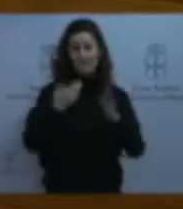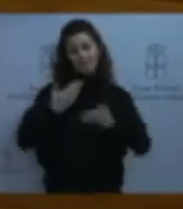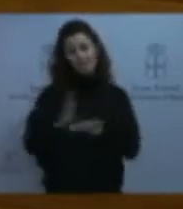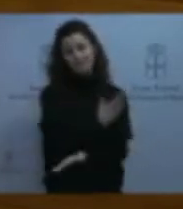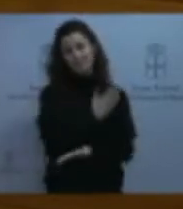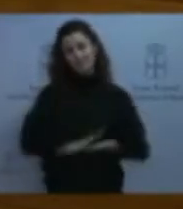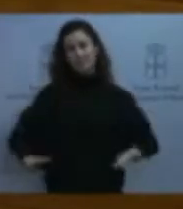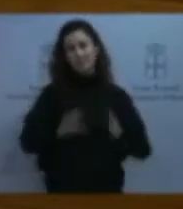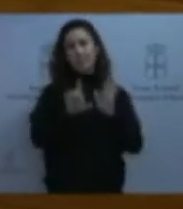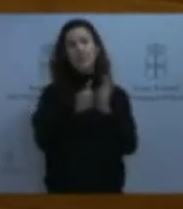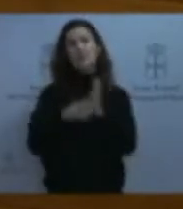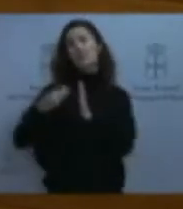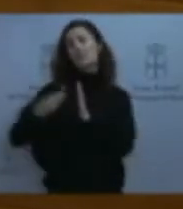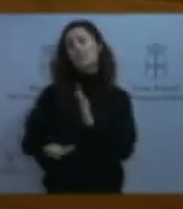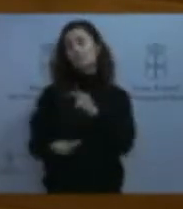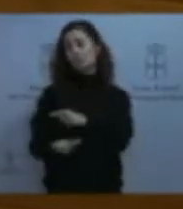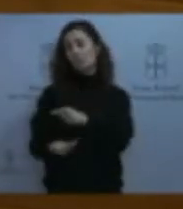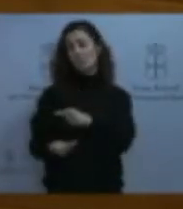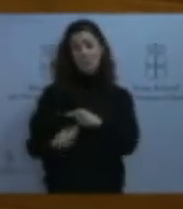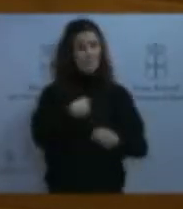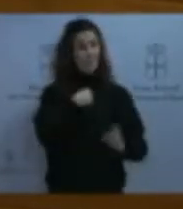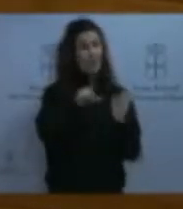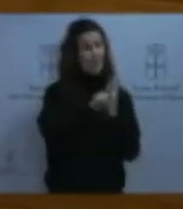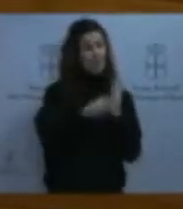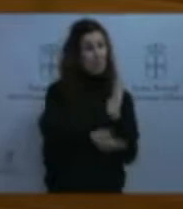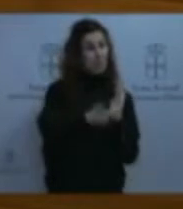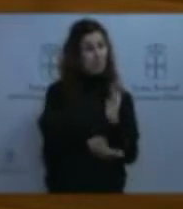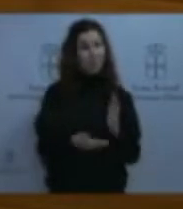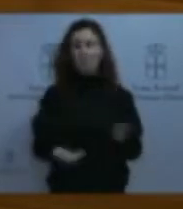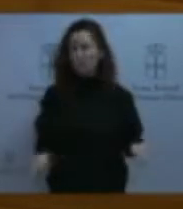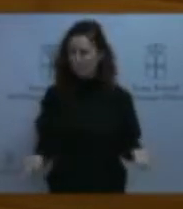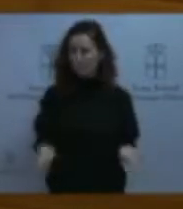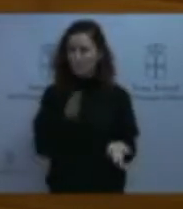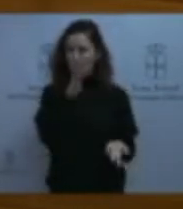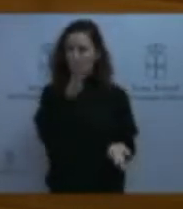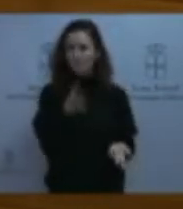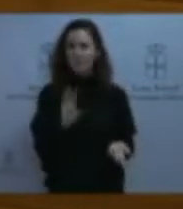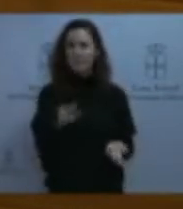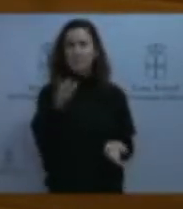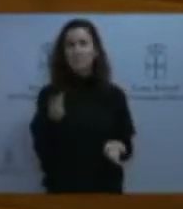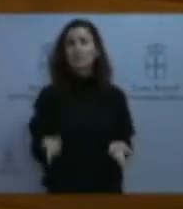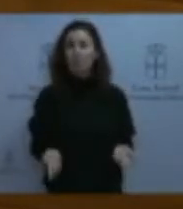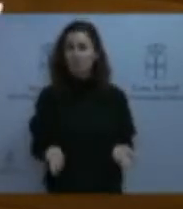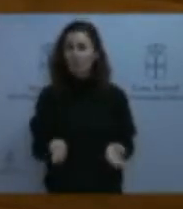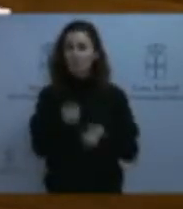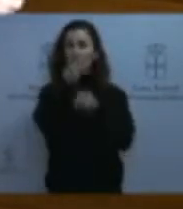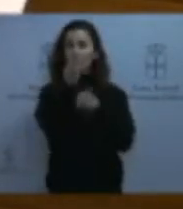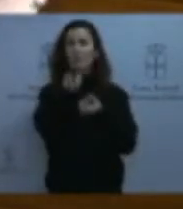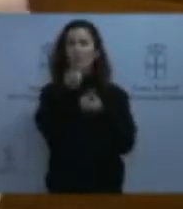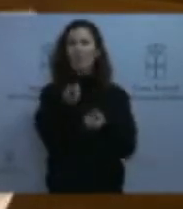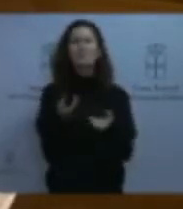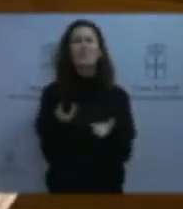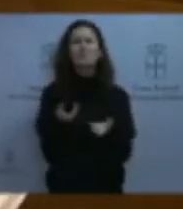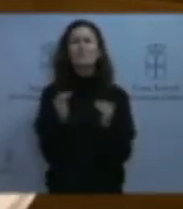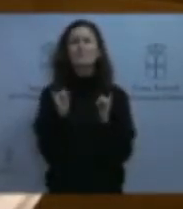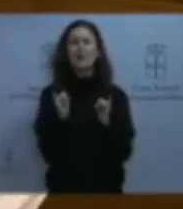suyas son las leyes buenas y las leyes de los demás grupos no son leyes buenas. En segundo lugar, ¿de qué informes? ¿De qué informes dispone usted